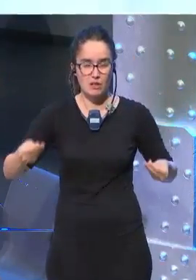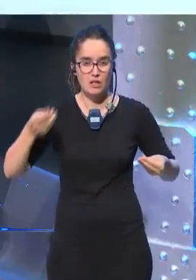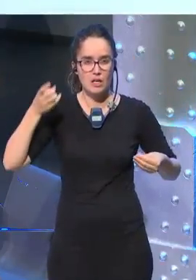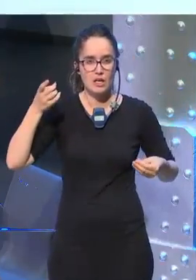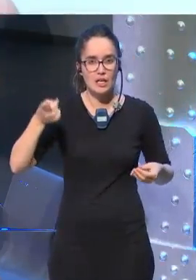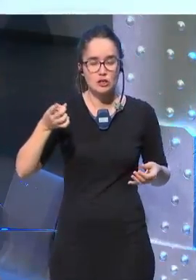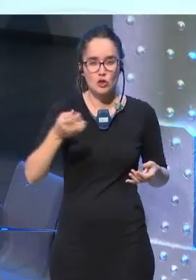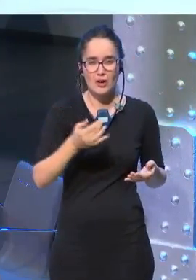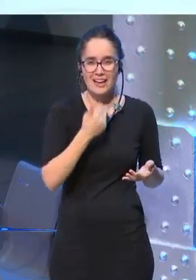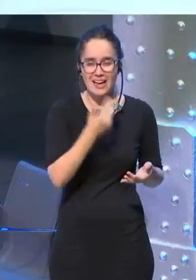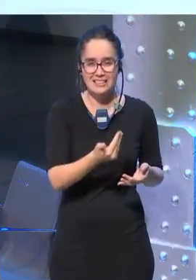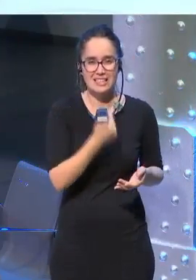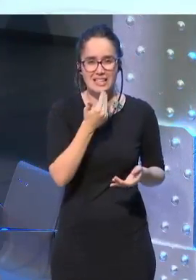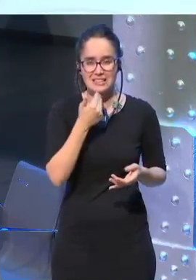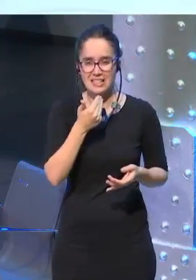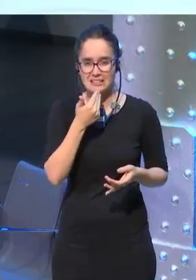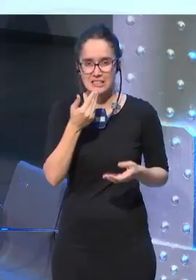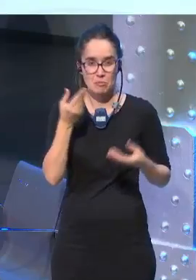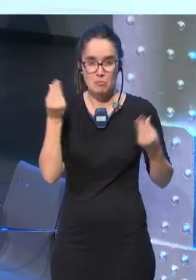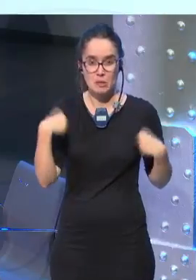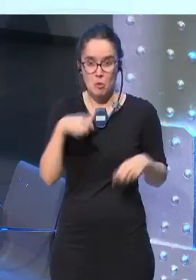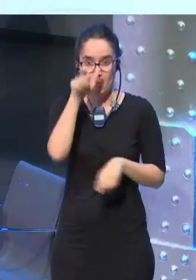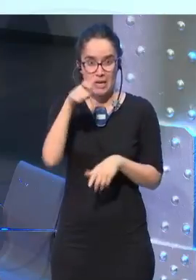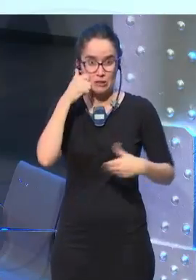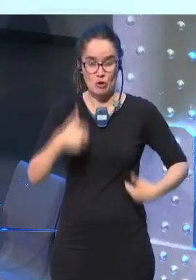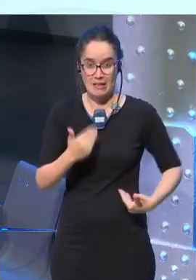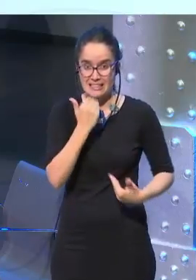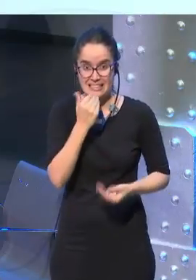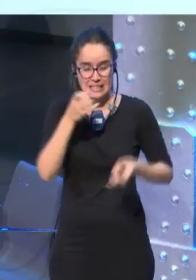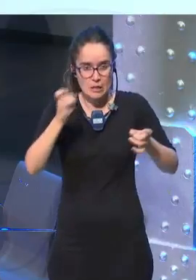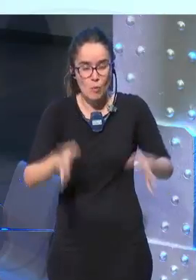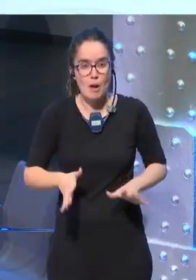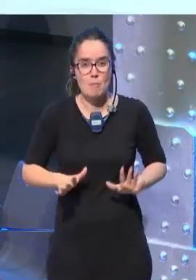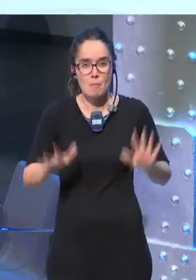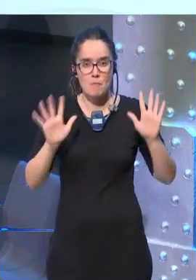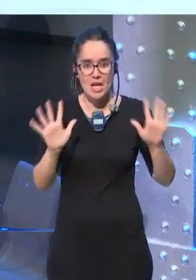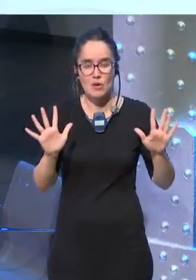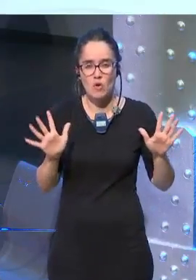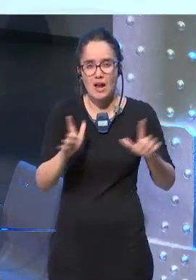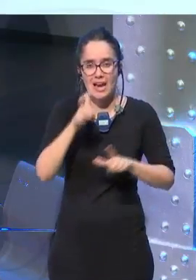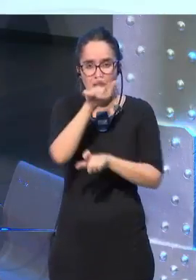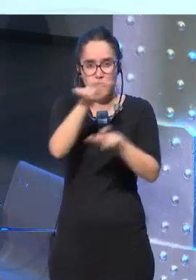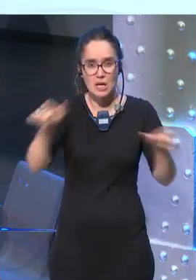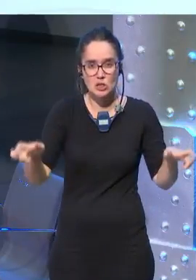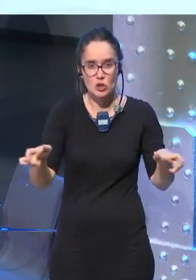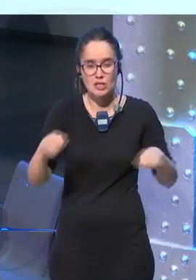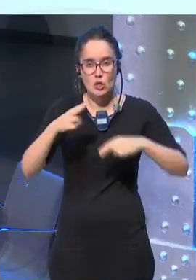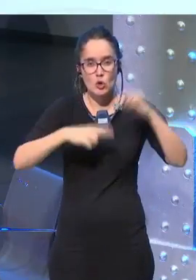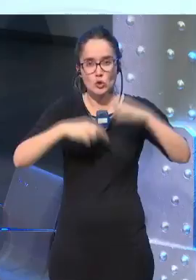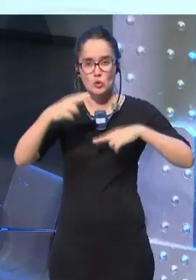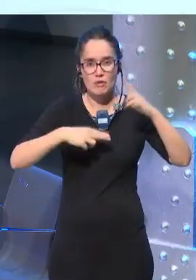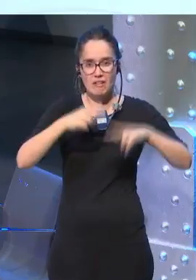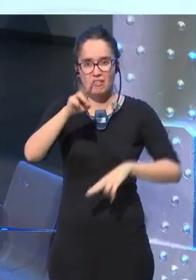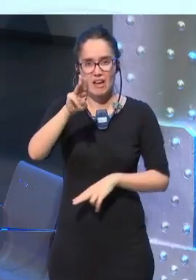Esto es cercano a lo que harían los seres humanos, pero a las personas no les gusta construir en